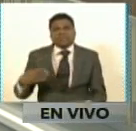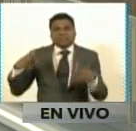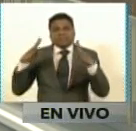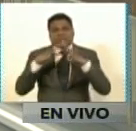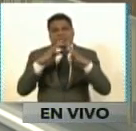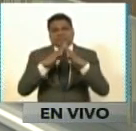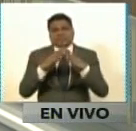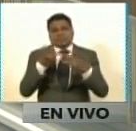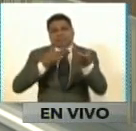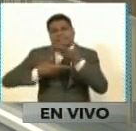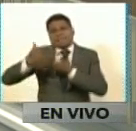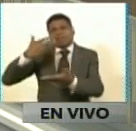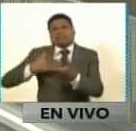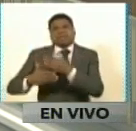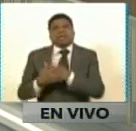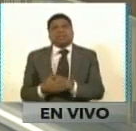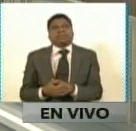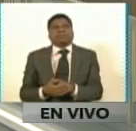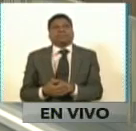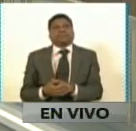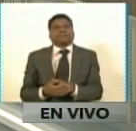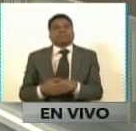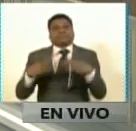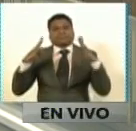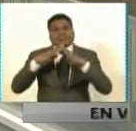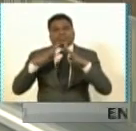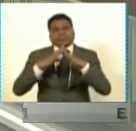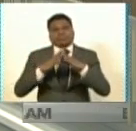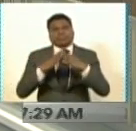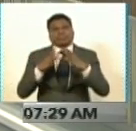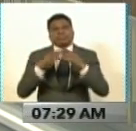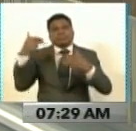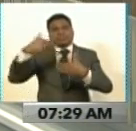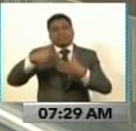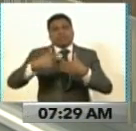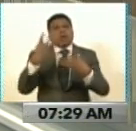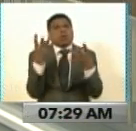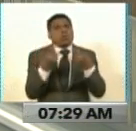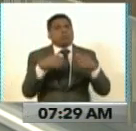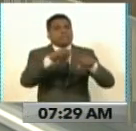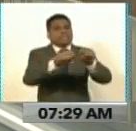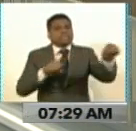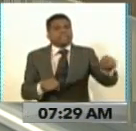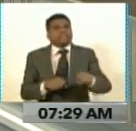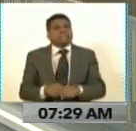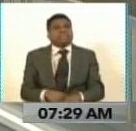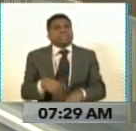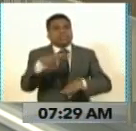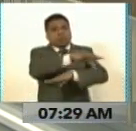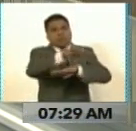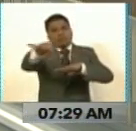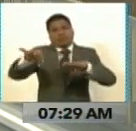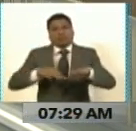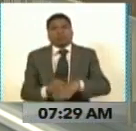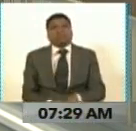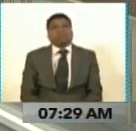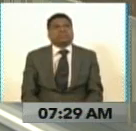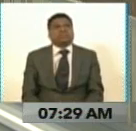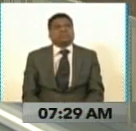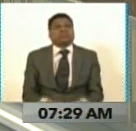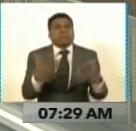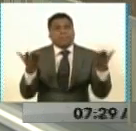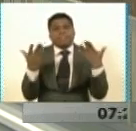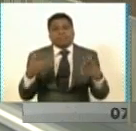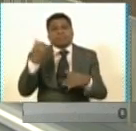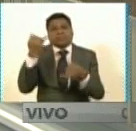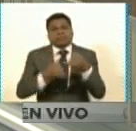servicio de esas 20 casas de cambio y 11 estaciones de servicio Cuántas van a ser en el estado táchira y el tema del paso fronterizo cómo se ha agilizado